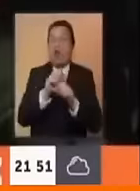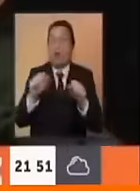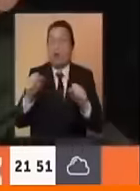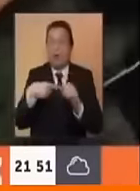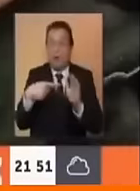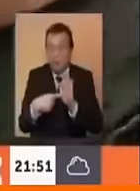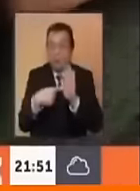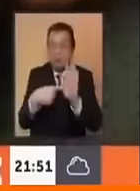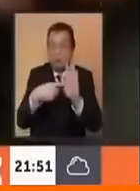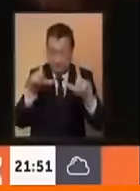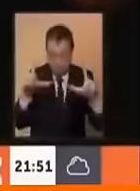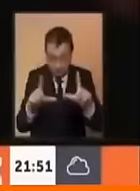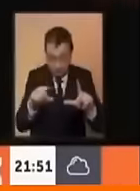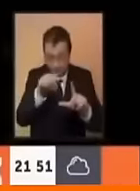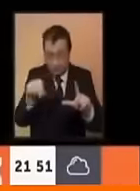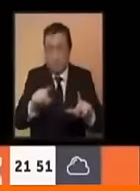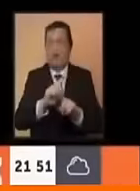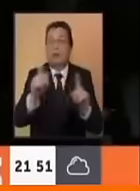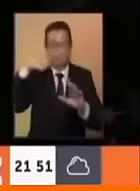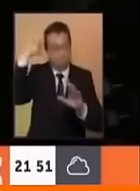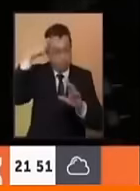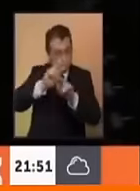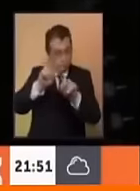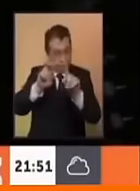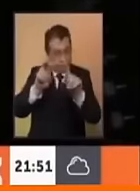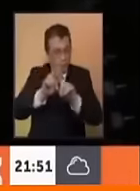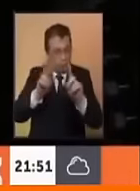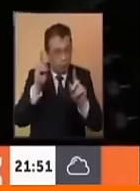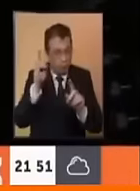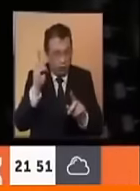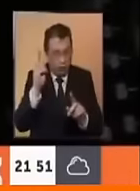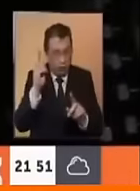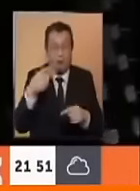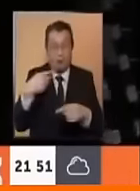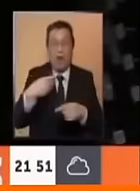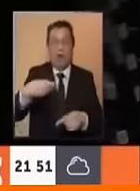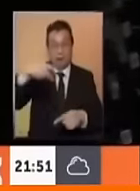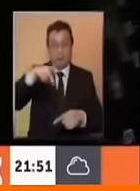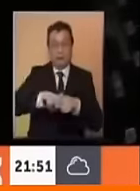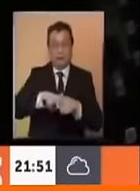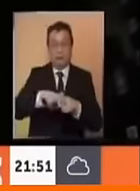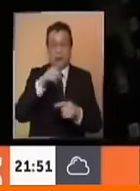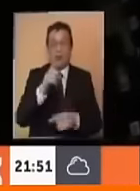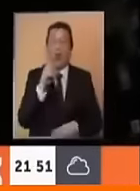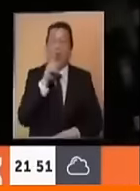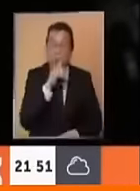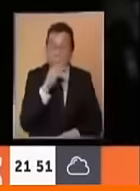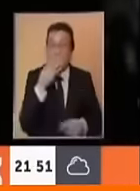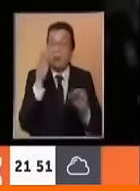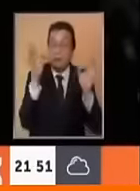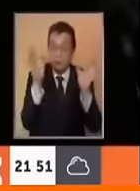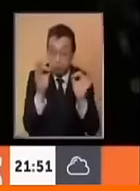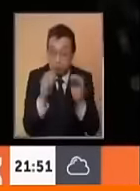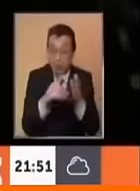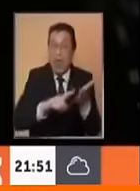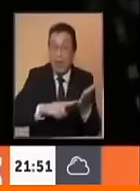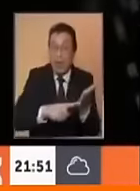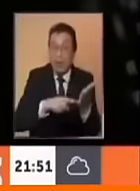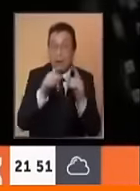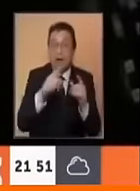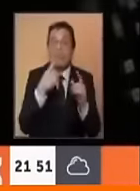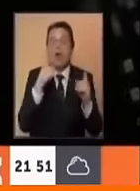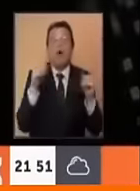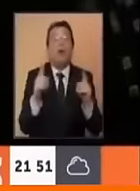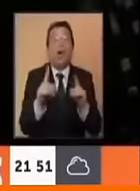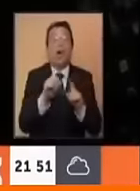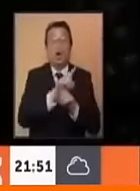las pantallas de la cabina. Ok. Ya en nuestro asiento vienen las últimas instrucciones técnicas, que se resumen en